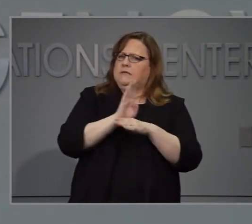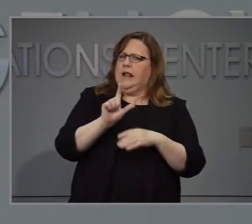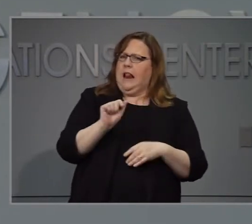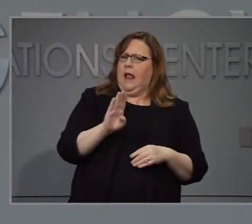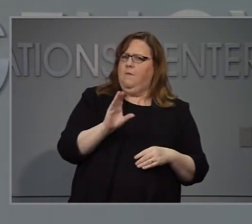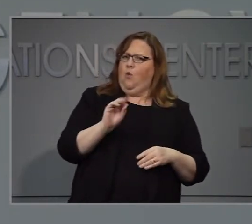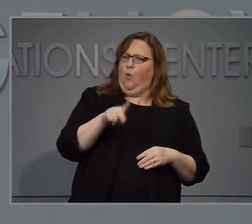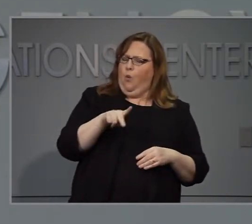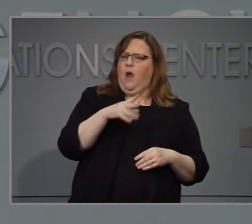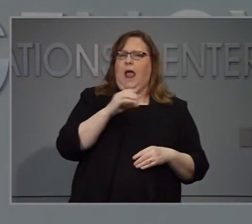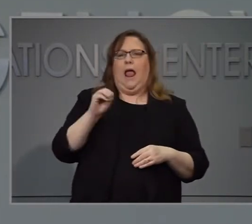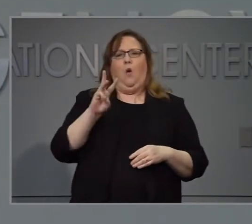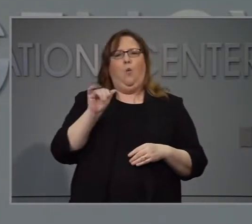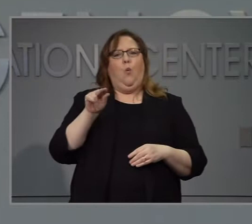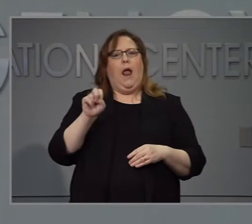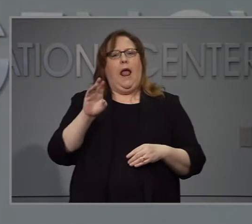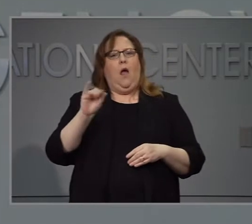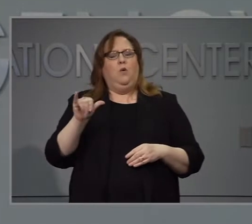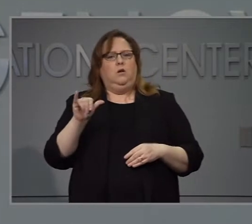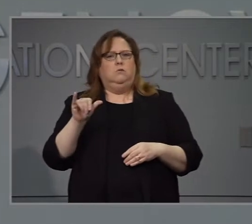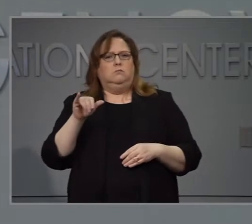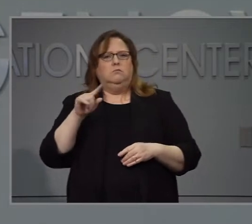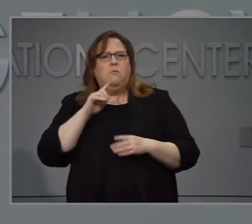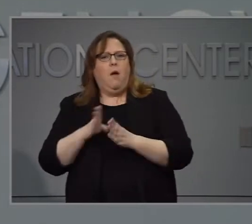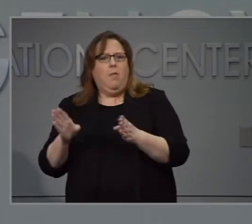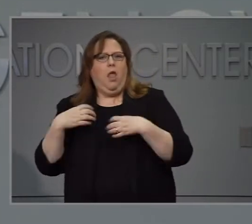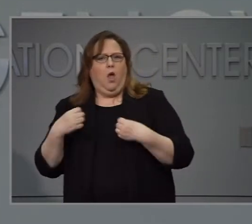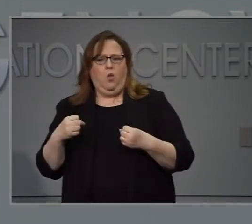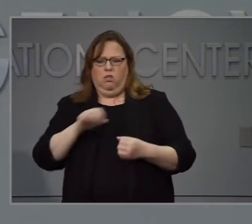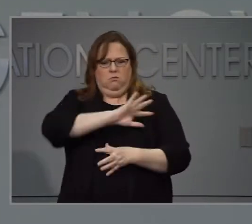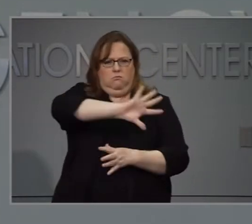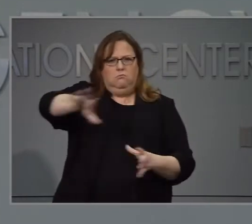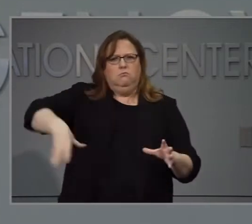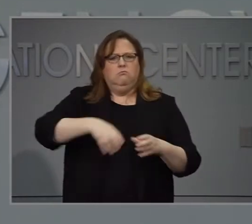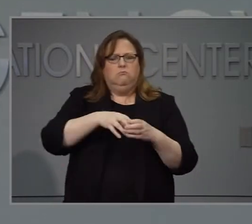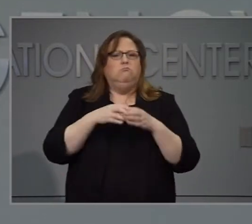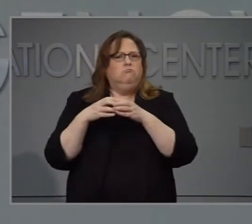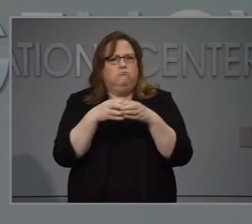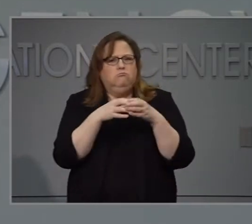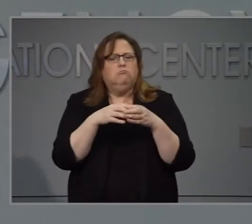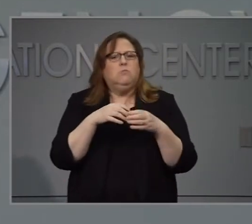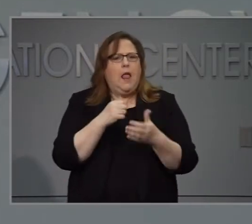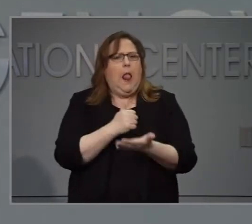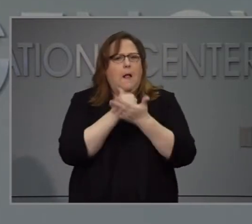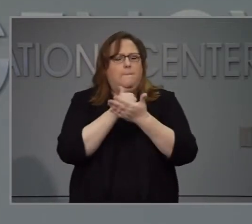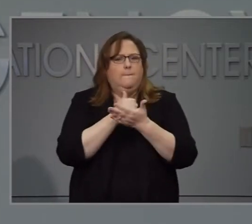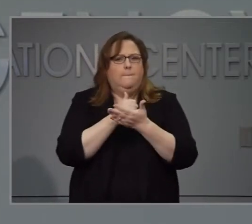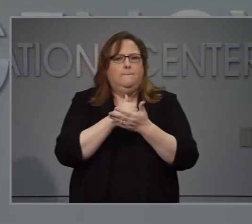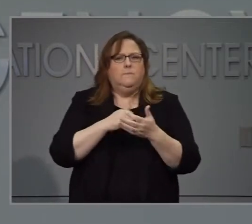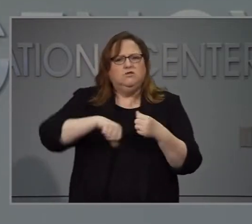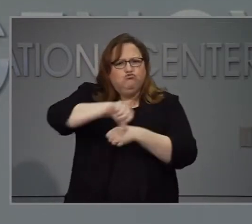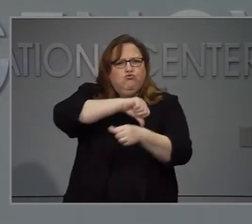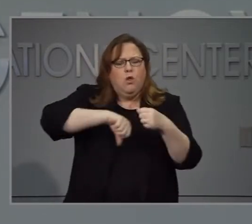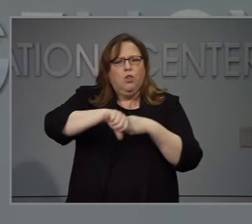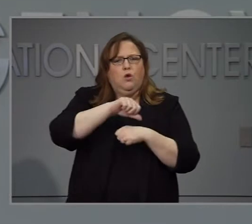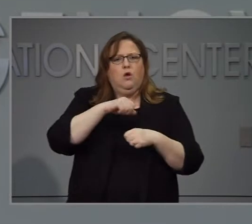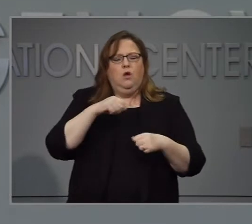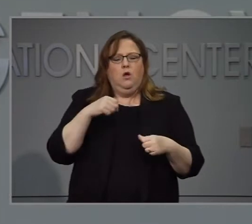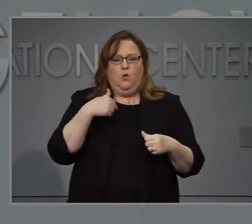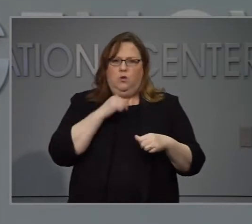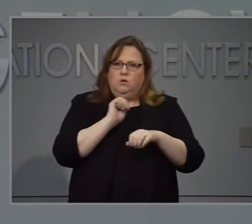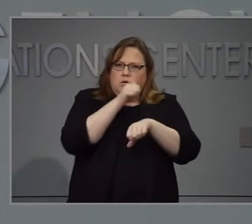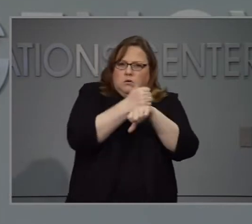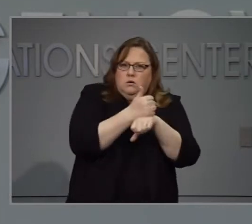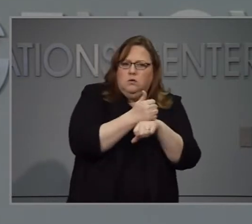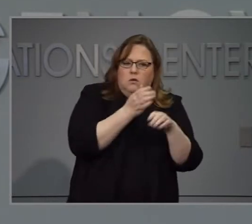salud del condado de wayne tenemos protocolos médicos establecidos para lidiar con esto y es mejor para nosotros saber de antemano